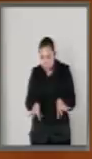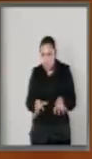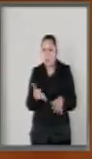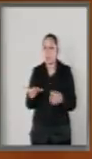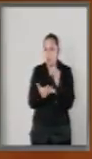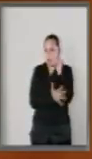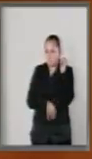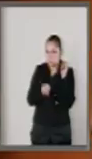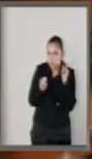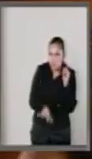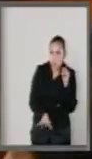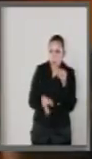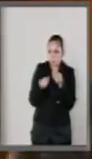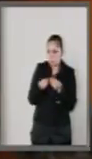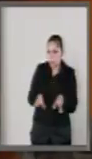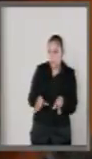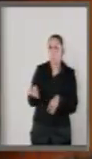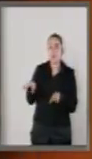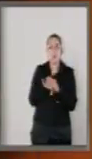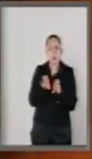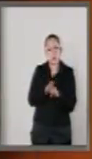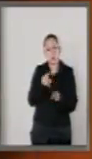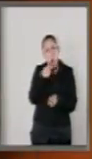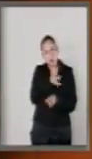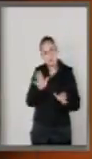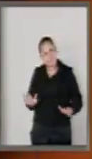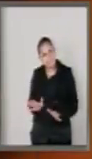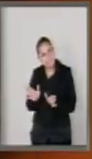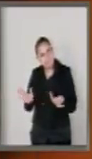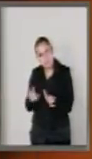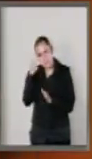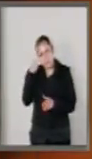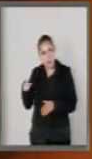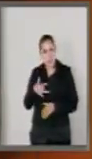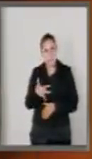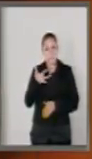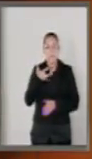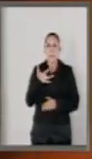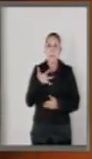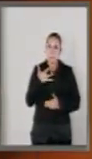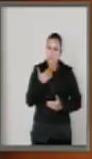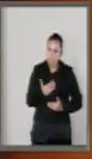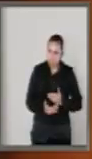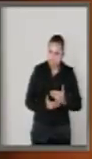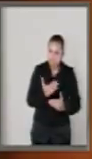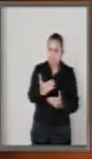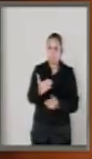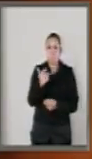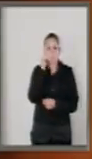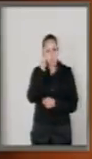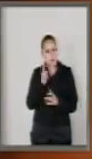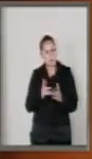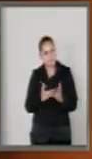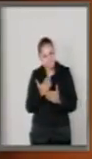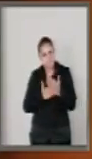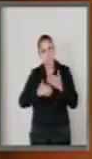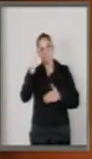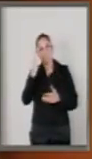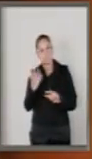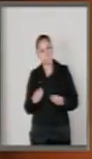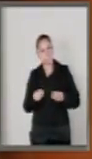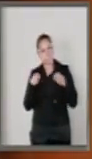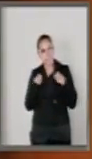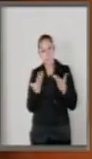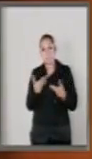física y emocional. Asimismo, es importante resaltar que nuestro marco normativo de salud cuenta con los mecanismos